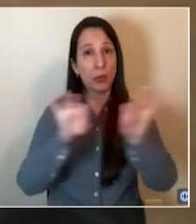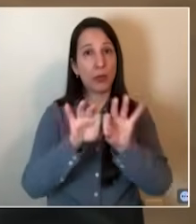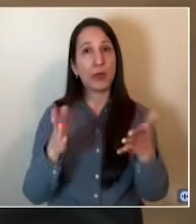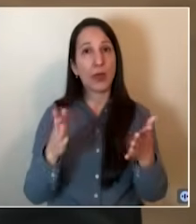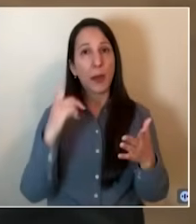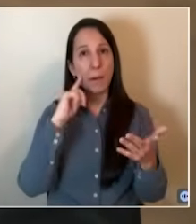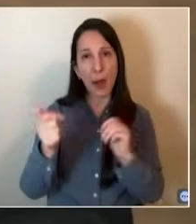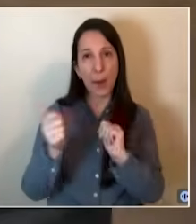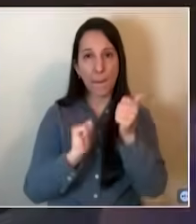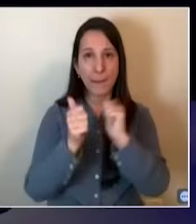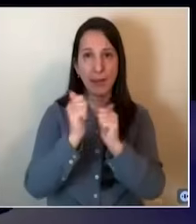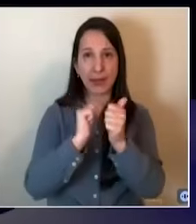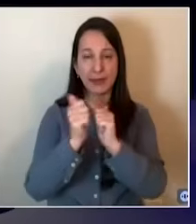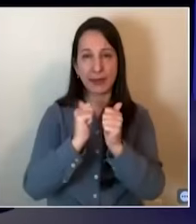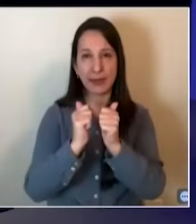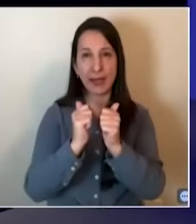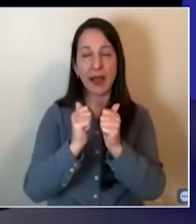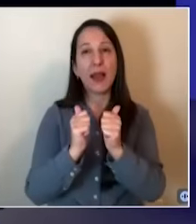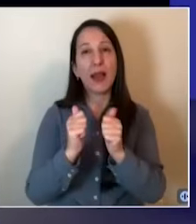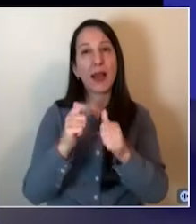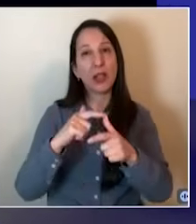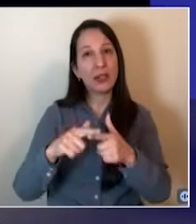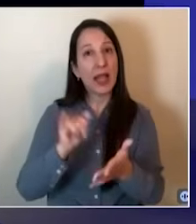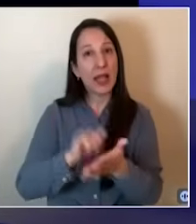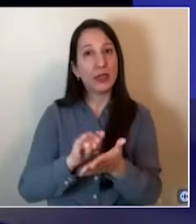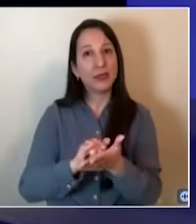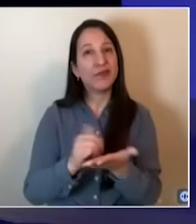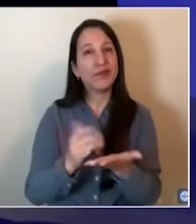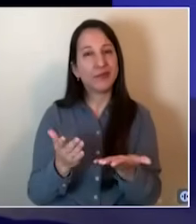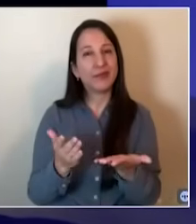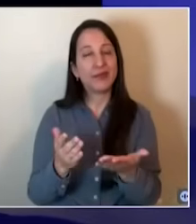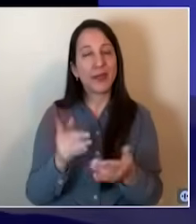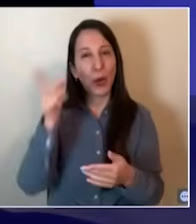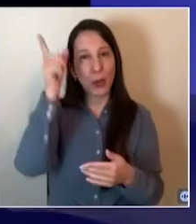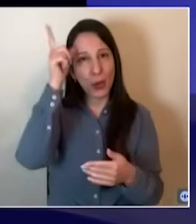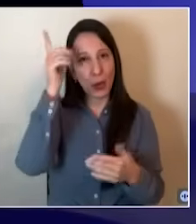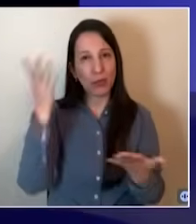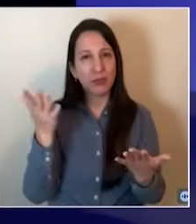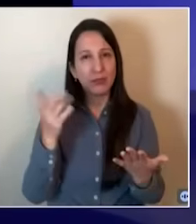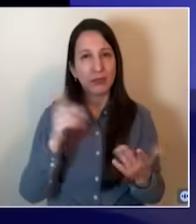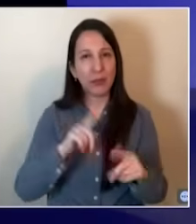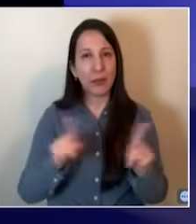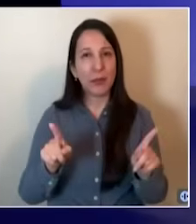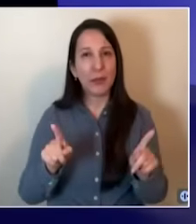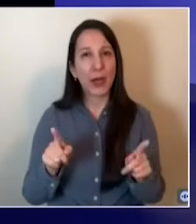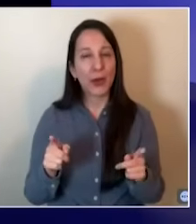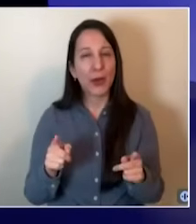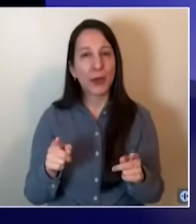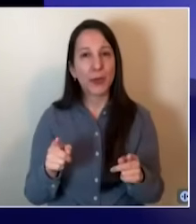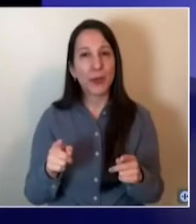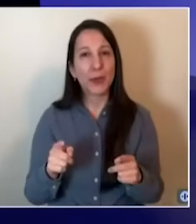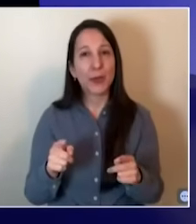competencia electoral. Y eso, de nuevo, suena obvio, casi que no hay ni que decirlo, pero a veces parece que las candidaturas lo